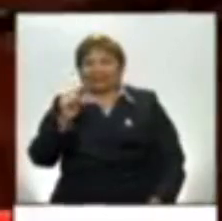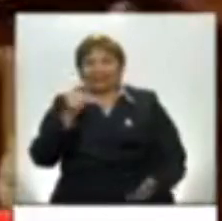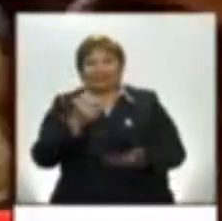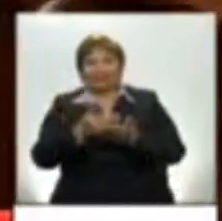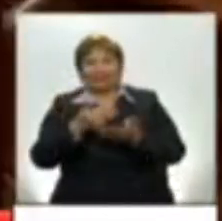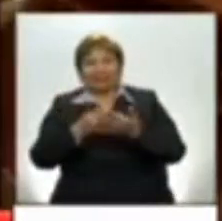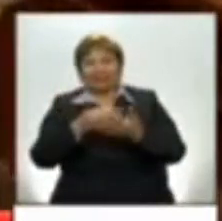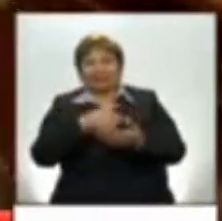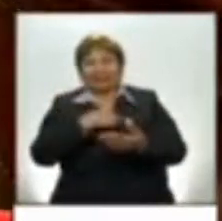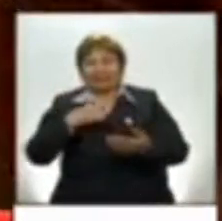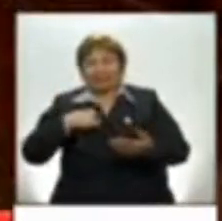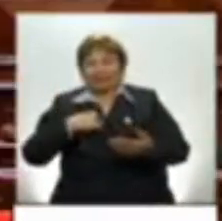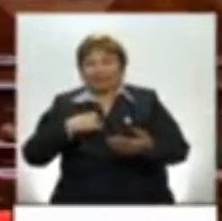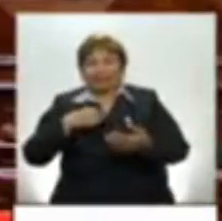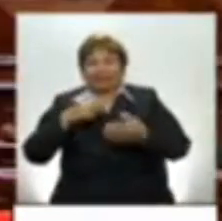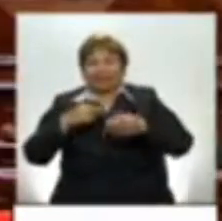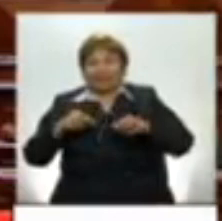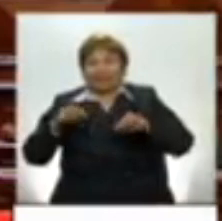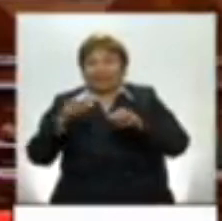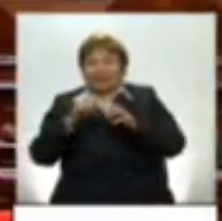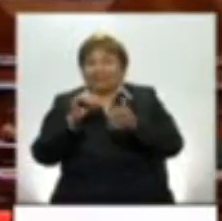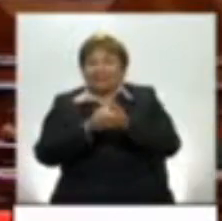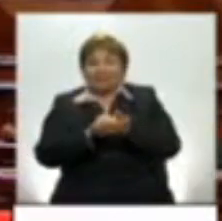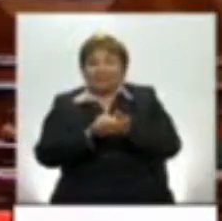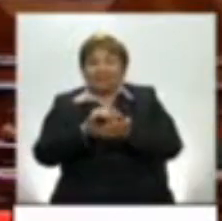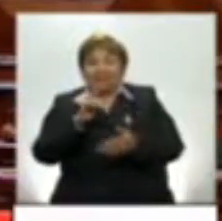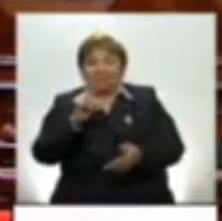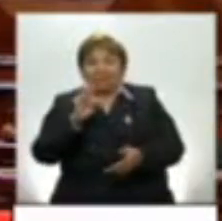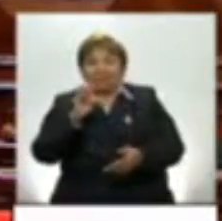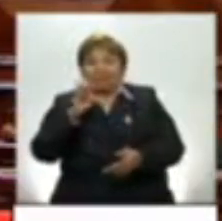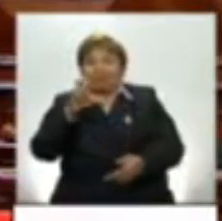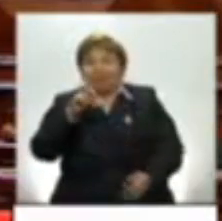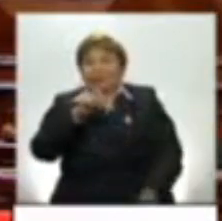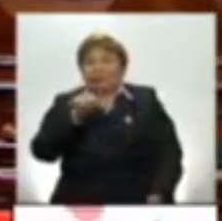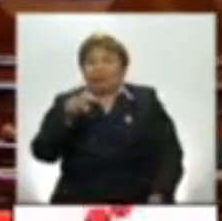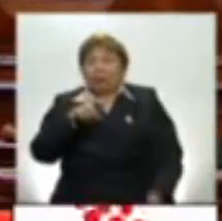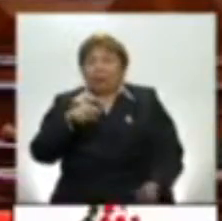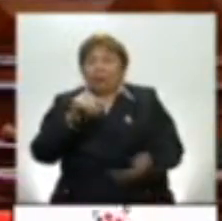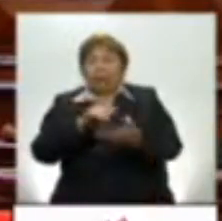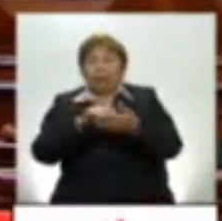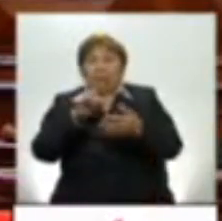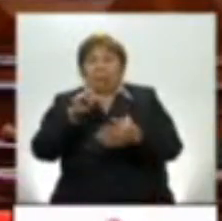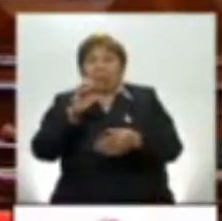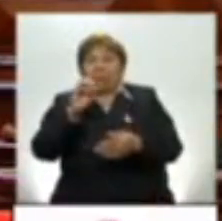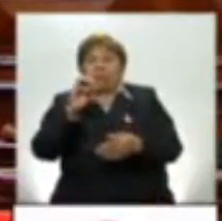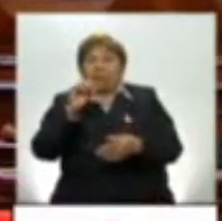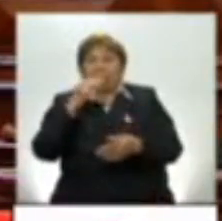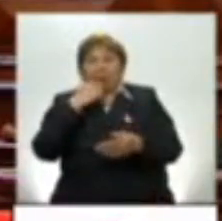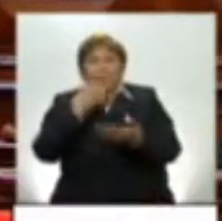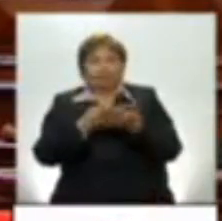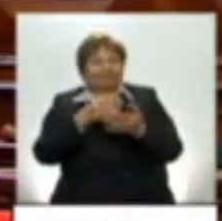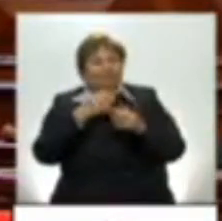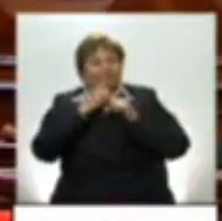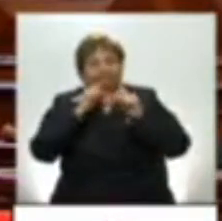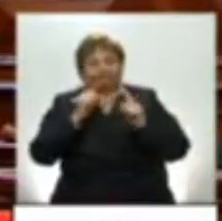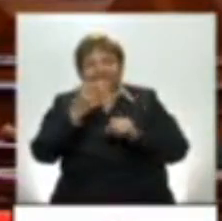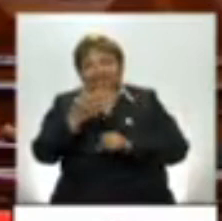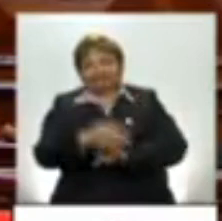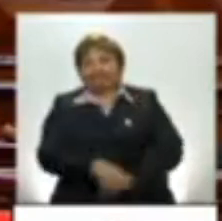Sanginés Salazar, miembro del Pleno, Jorge Armando Rodríguez Vélez, miembro del Pleno, Luz de Rita Parca Jomán, secretaria general.